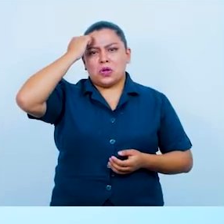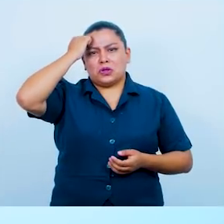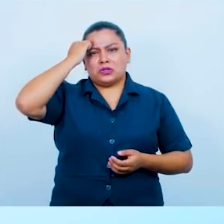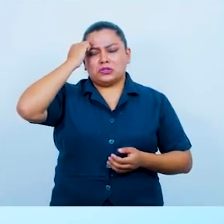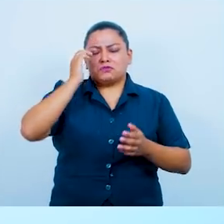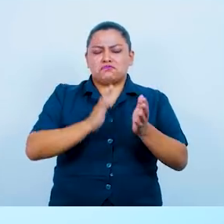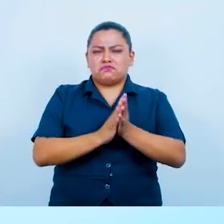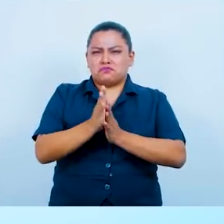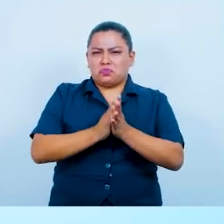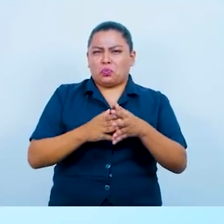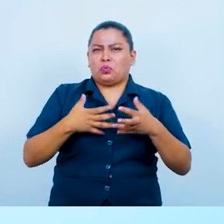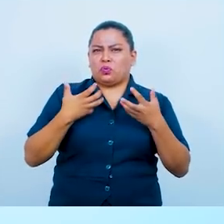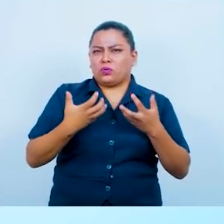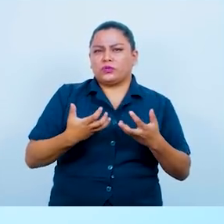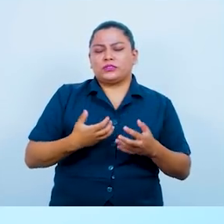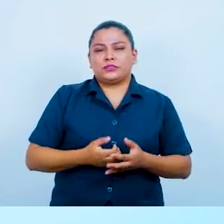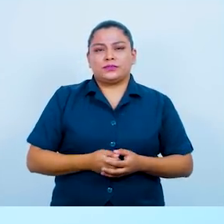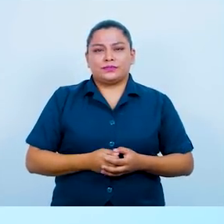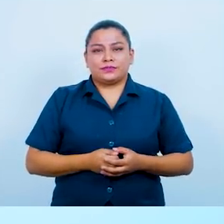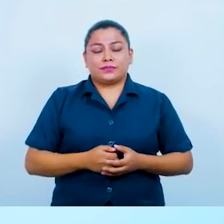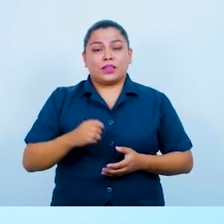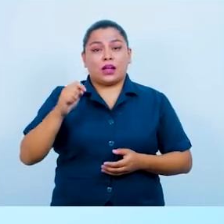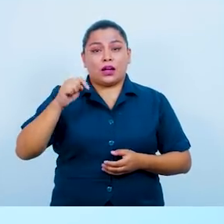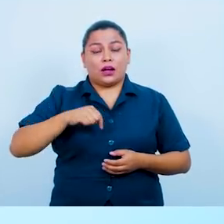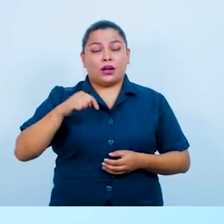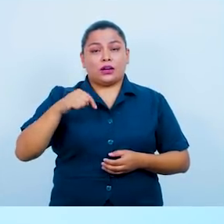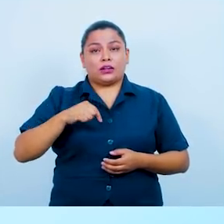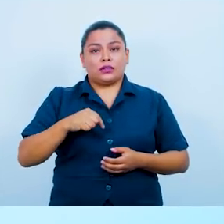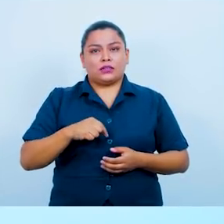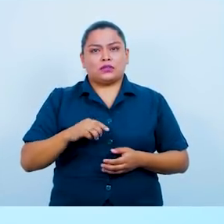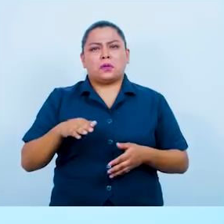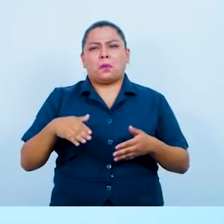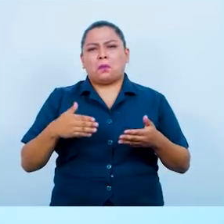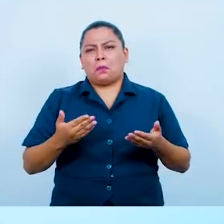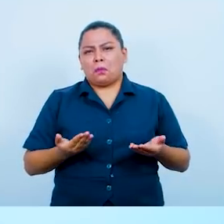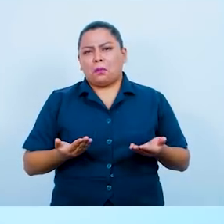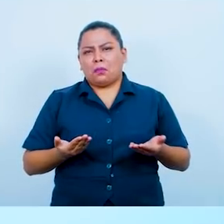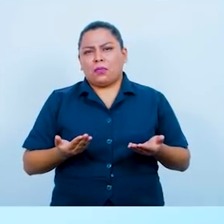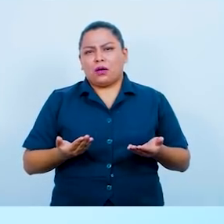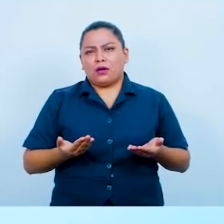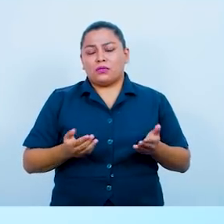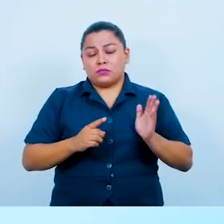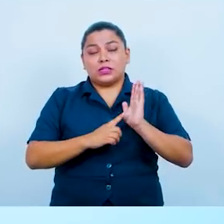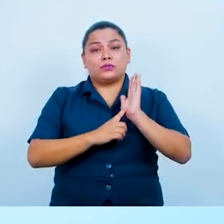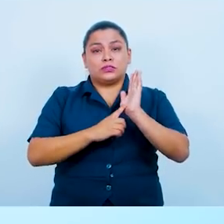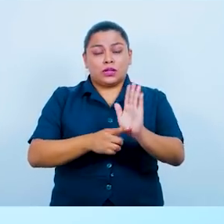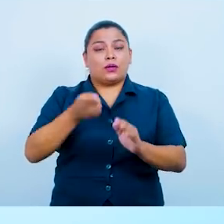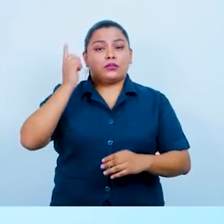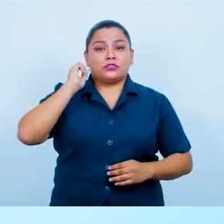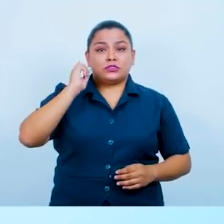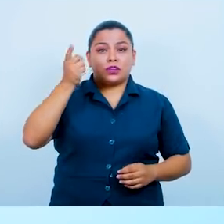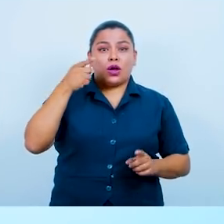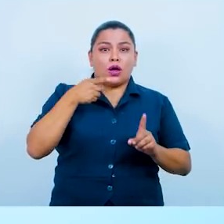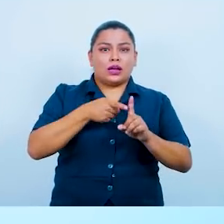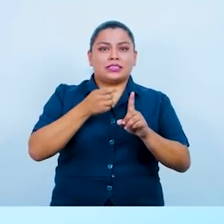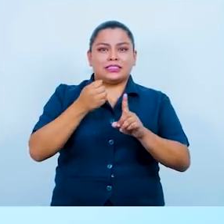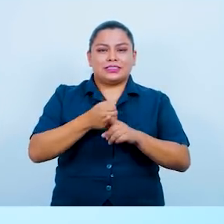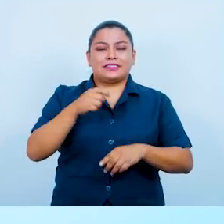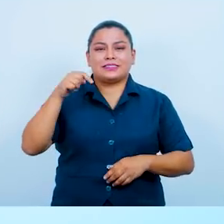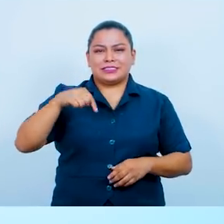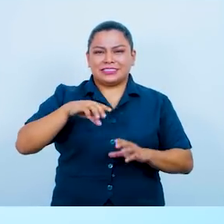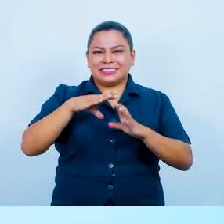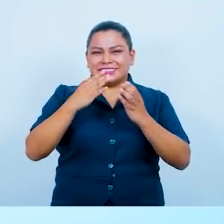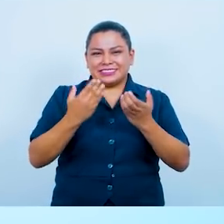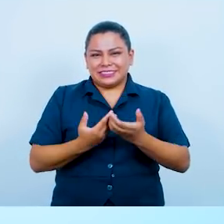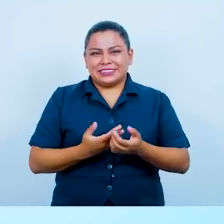estuvo muy interesante. Ahora, Dobby, ¿qué te parece si le mostramos a los docentes el objetivo de esta